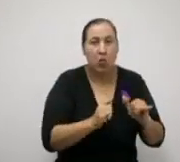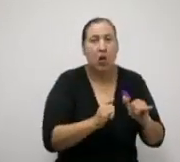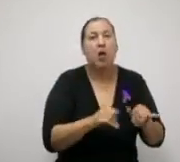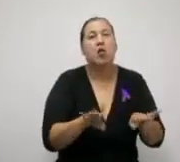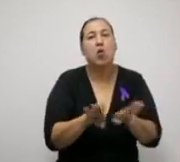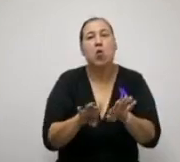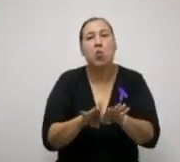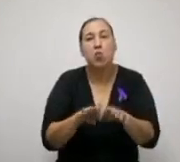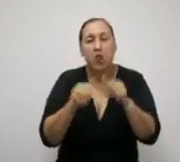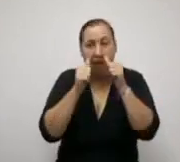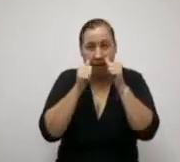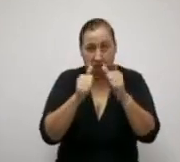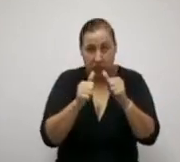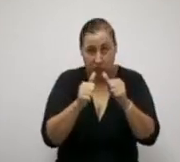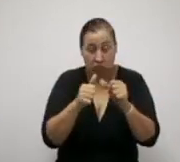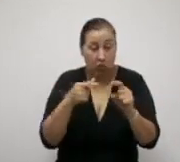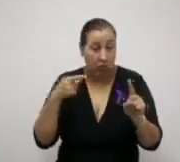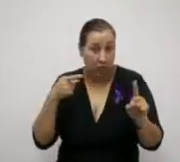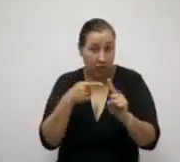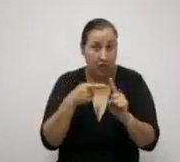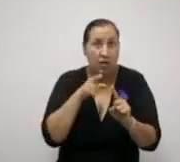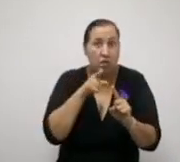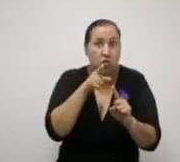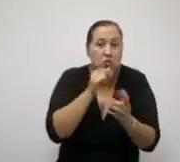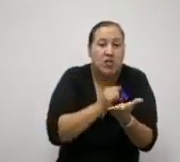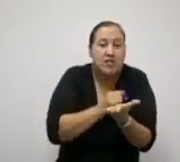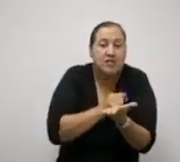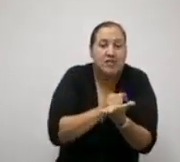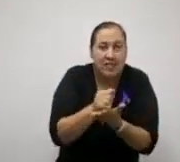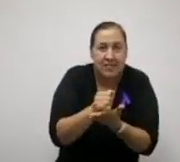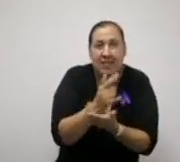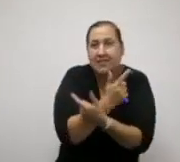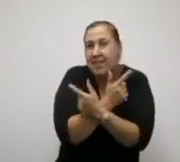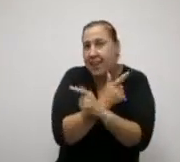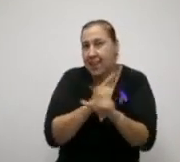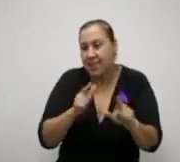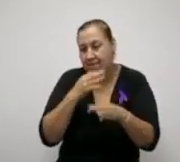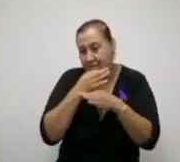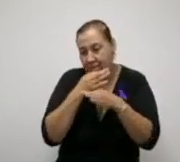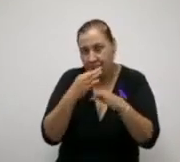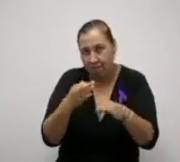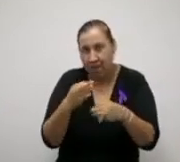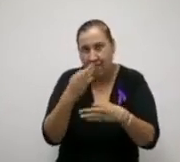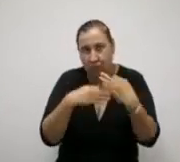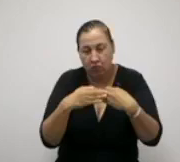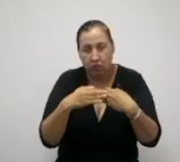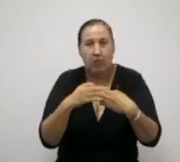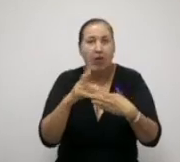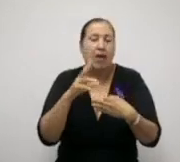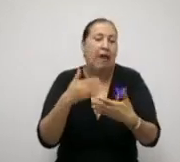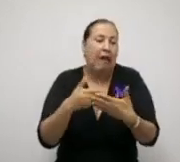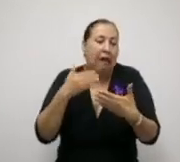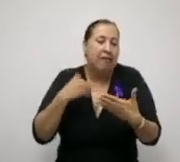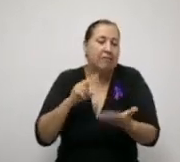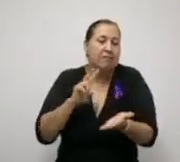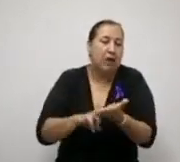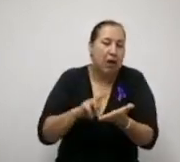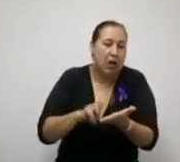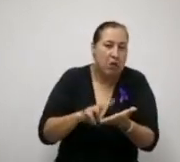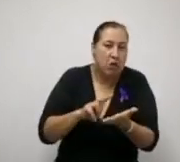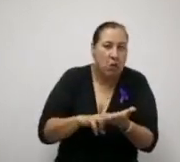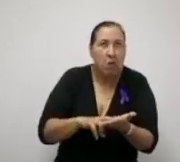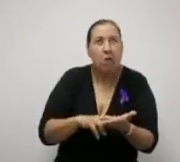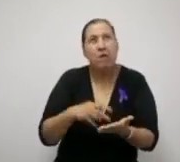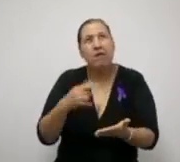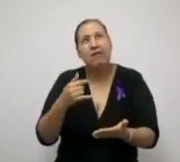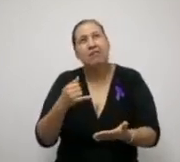Todo esto con la finalidad de que ellas tomen decisiones de manera libre e informada, sin anteponer los valores, creencias u opiniones del personal